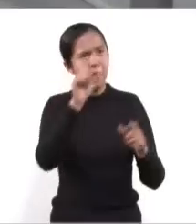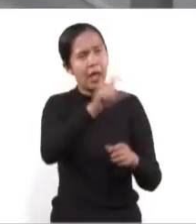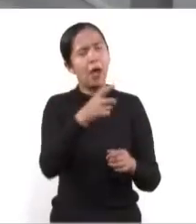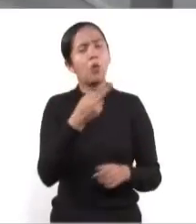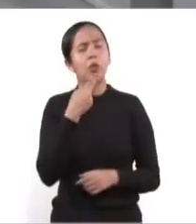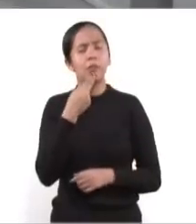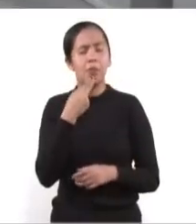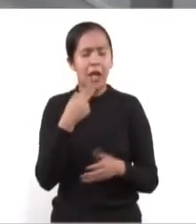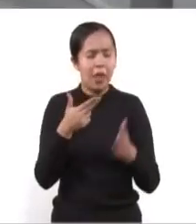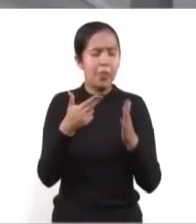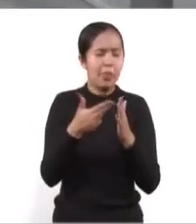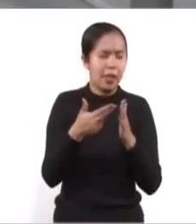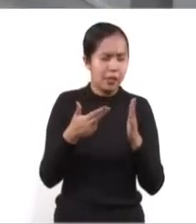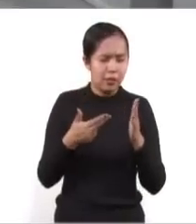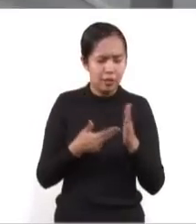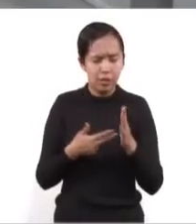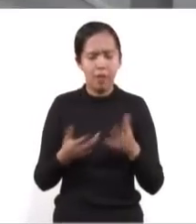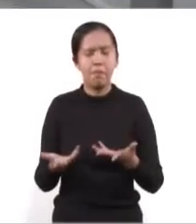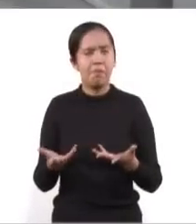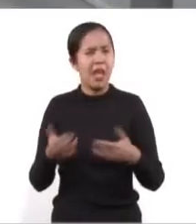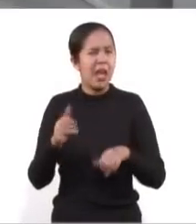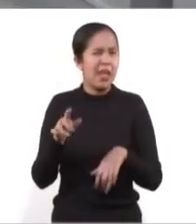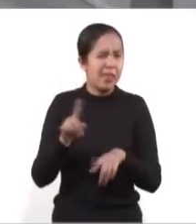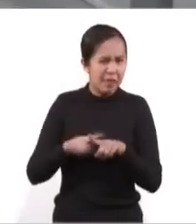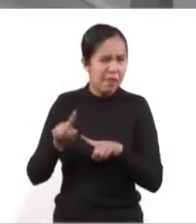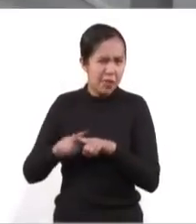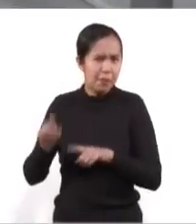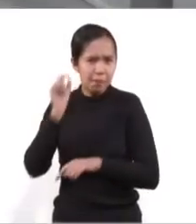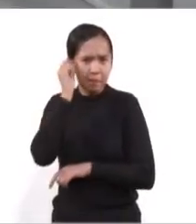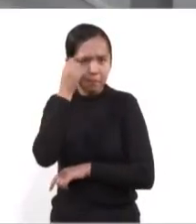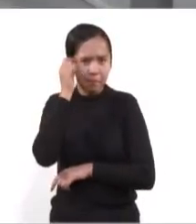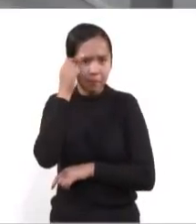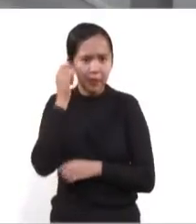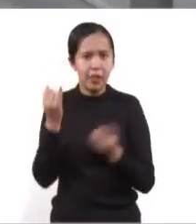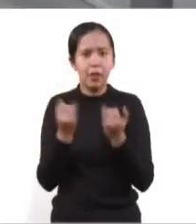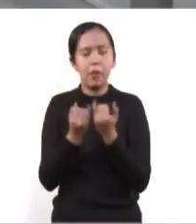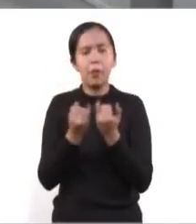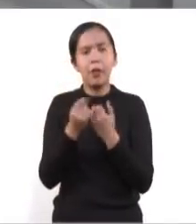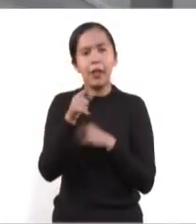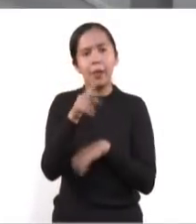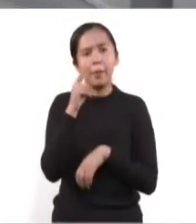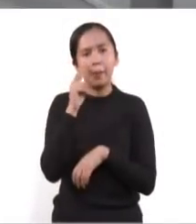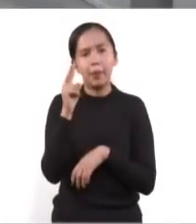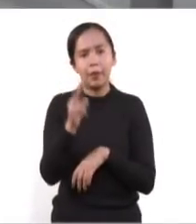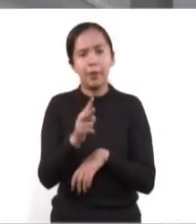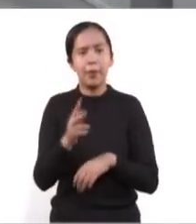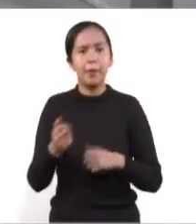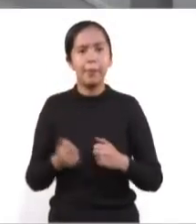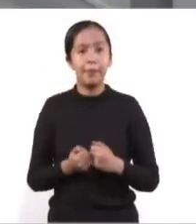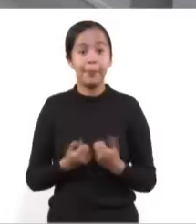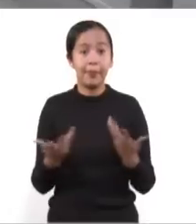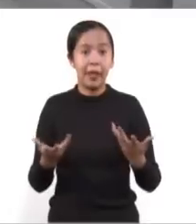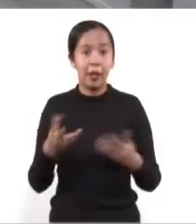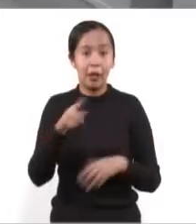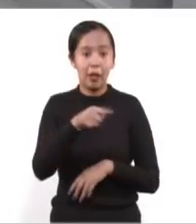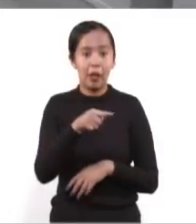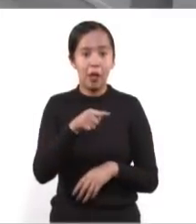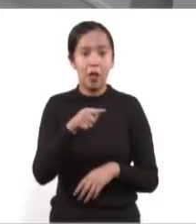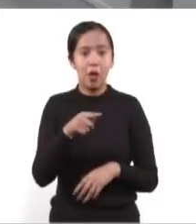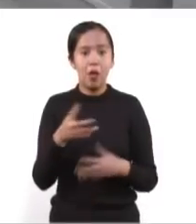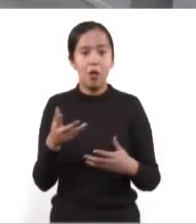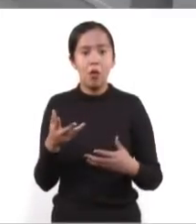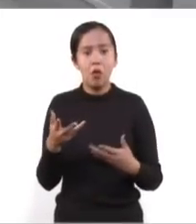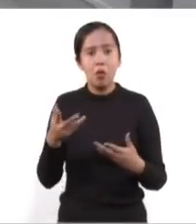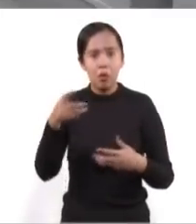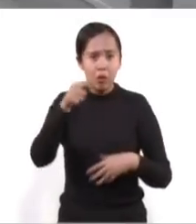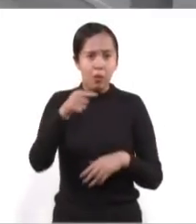talleres, cocheras, todo tipo de servicios. Aquí los señores operadores, independientemente del video wall, pueden estar viendo en